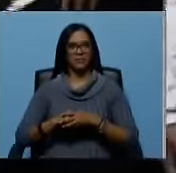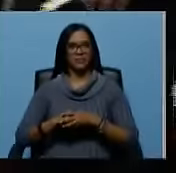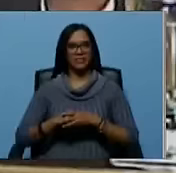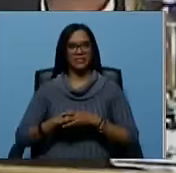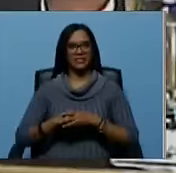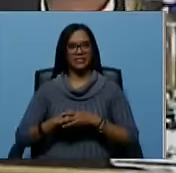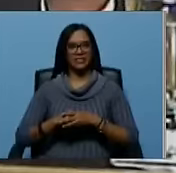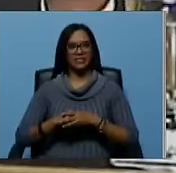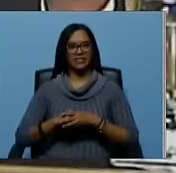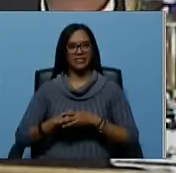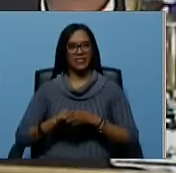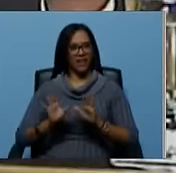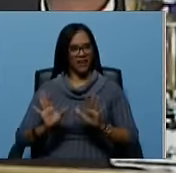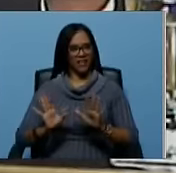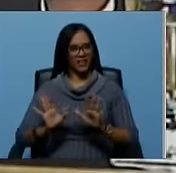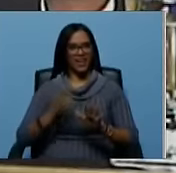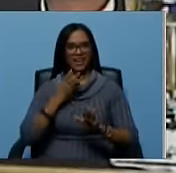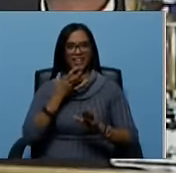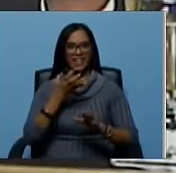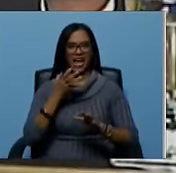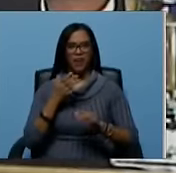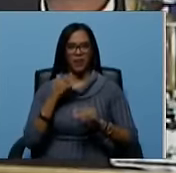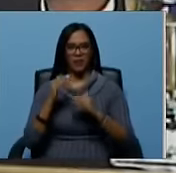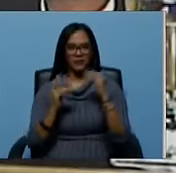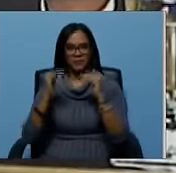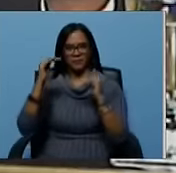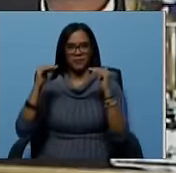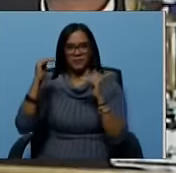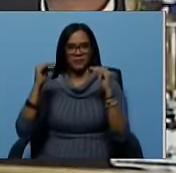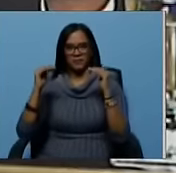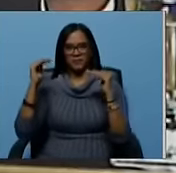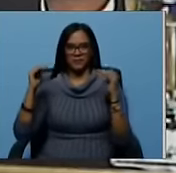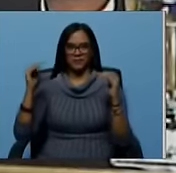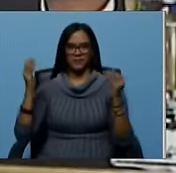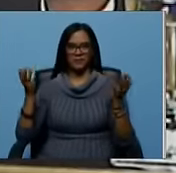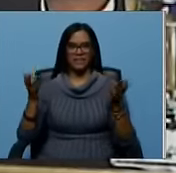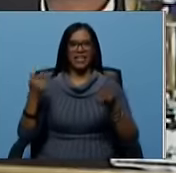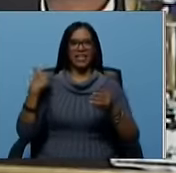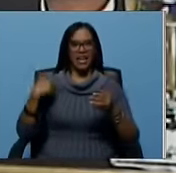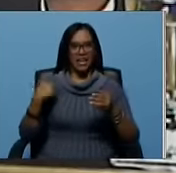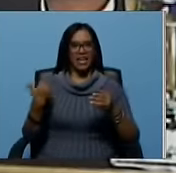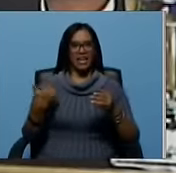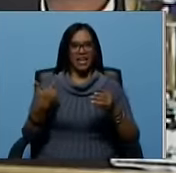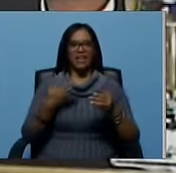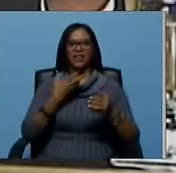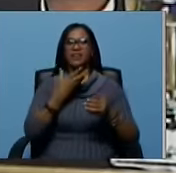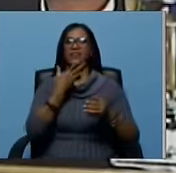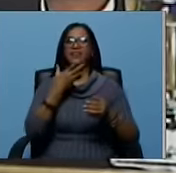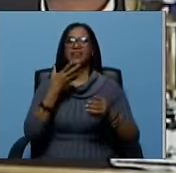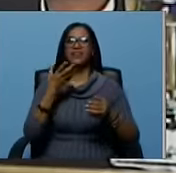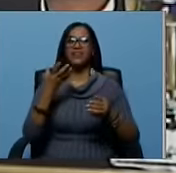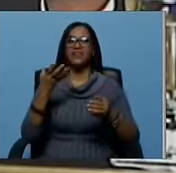Ya va, ya va. Gritaron, pero está desafinado. Tiene que...